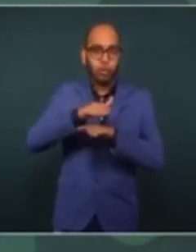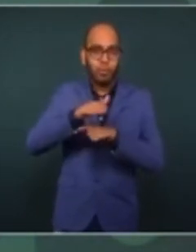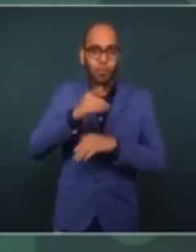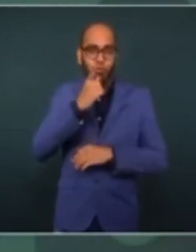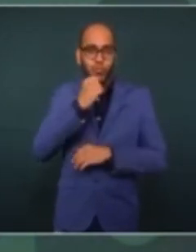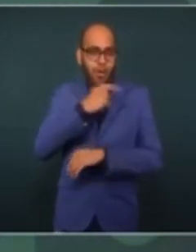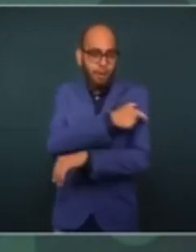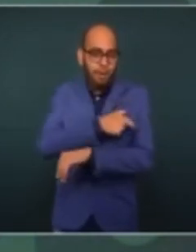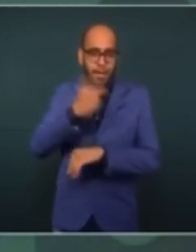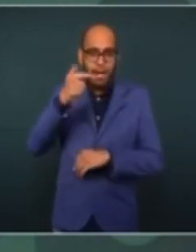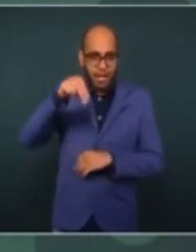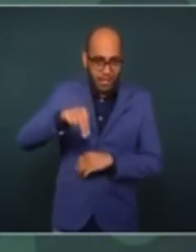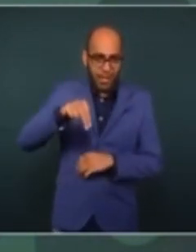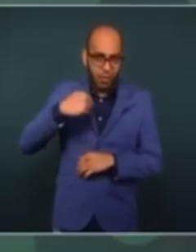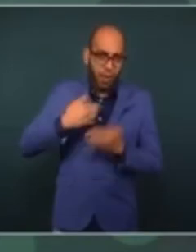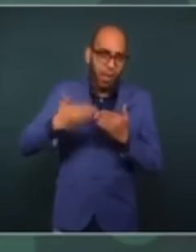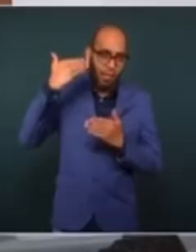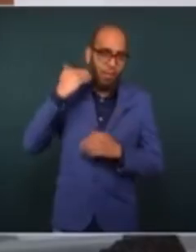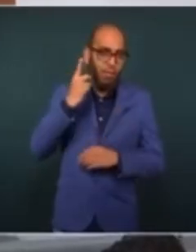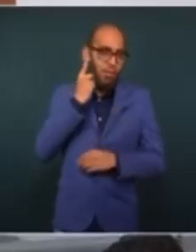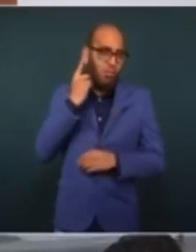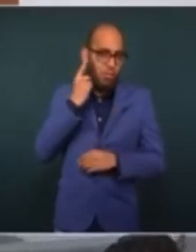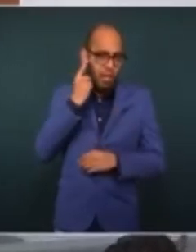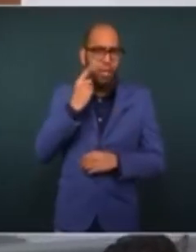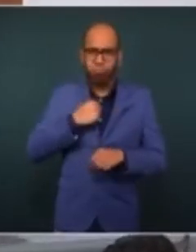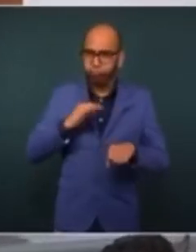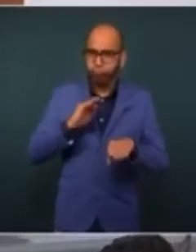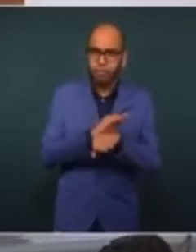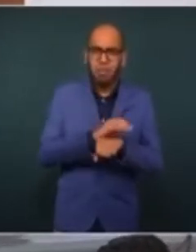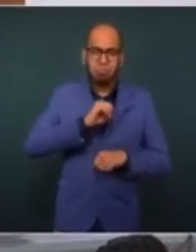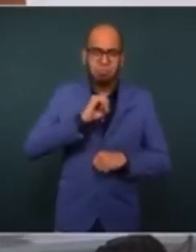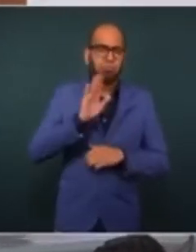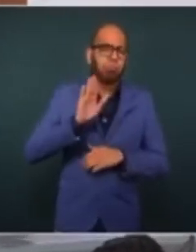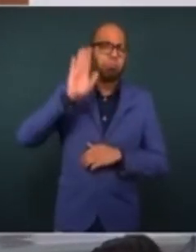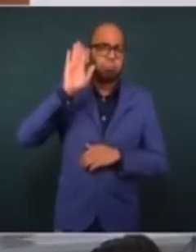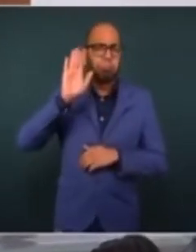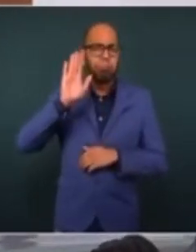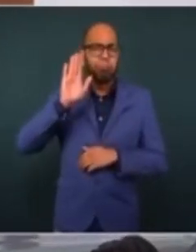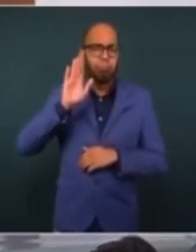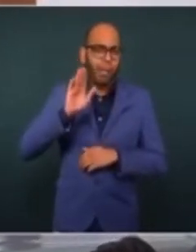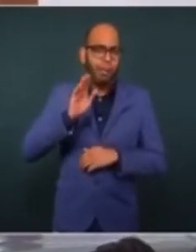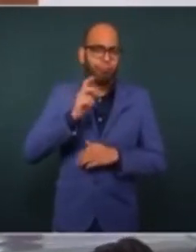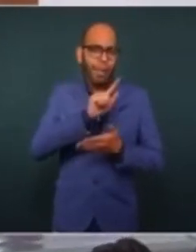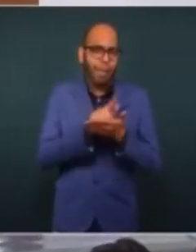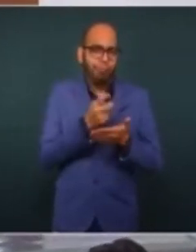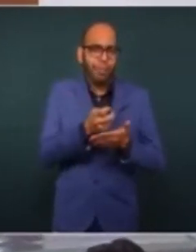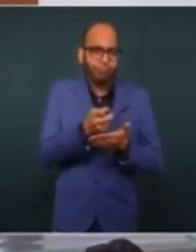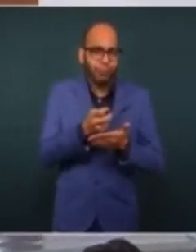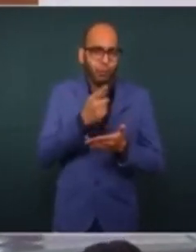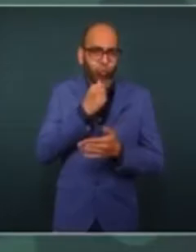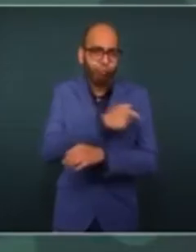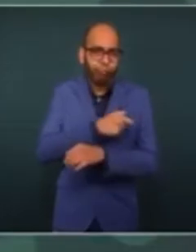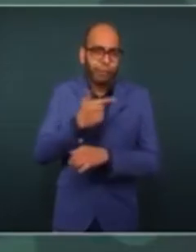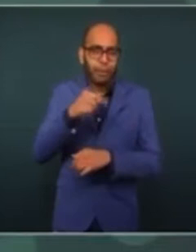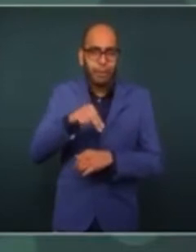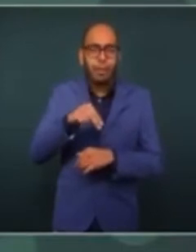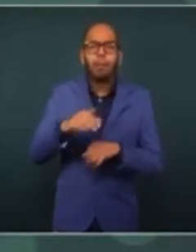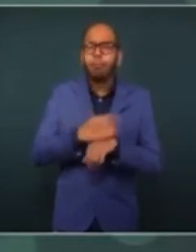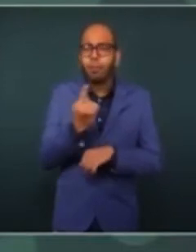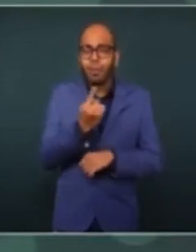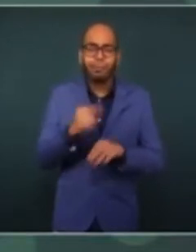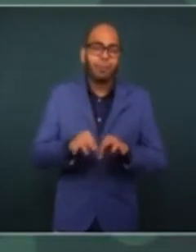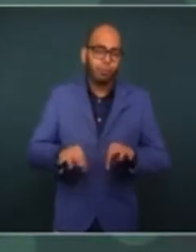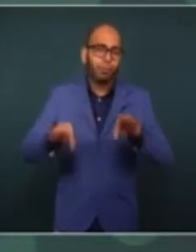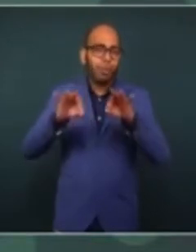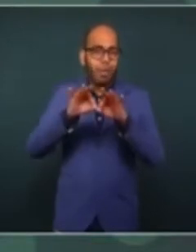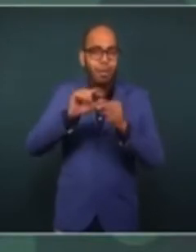muchos decían, siendo diputado, defendí la iniciativa, porque es importante darles el marco legal a